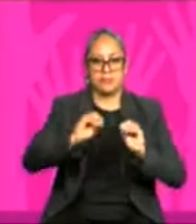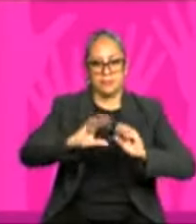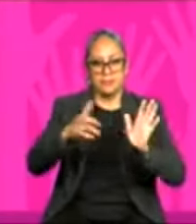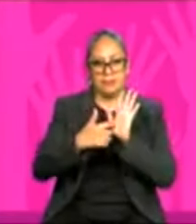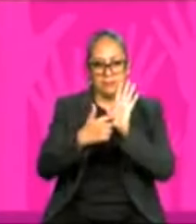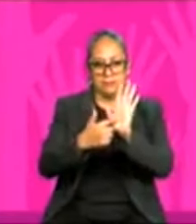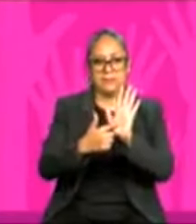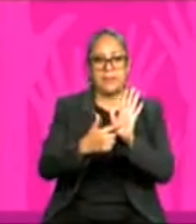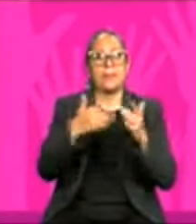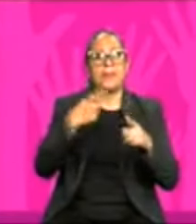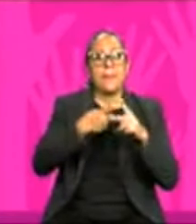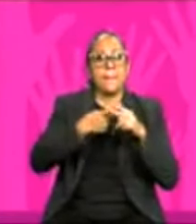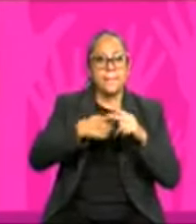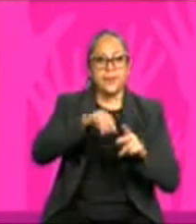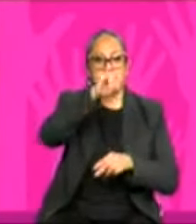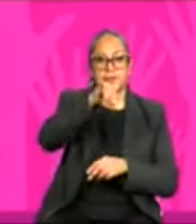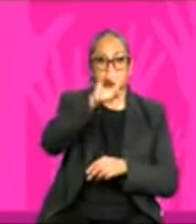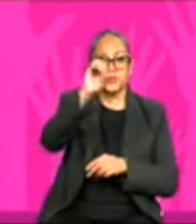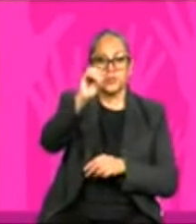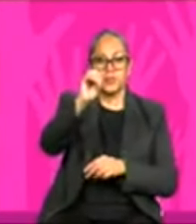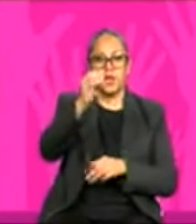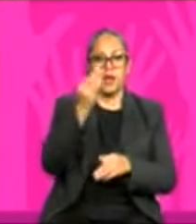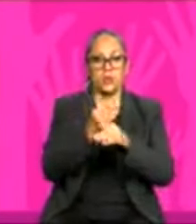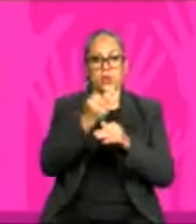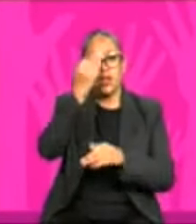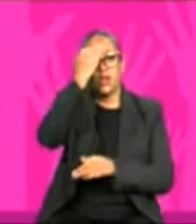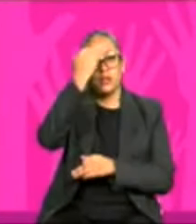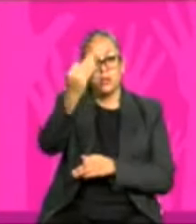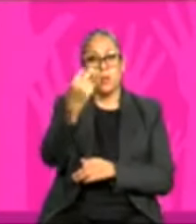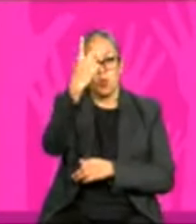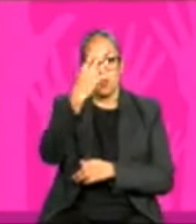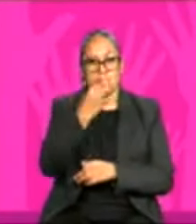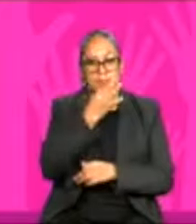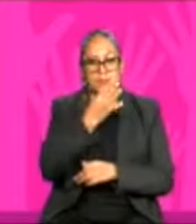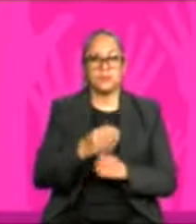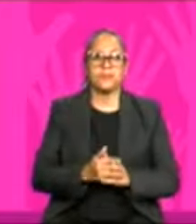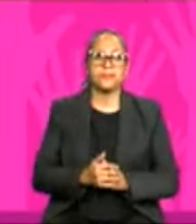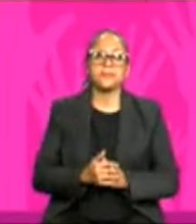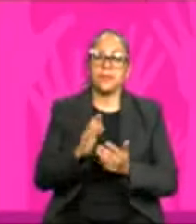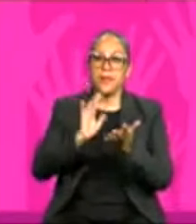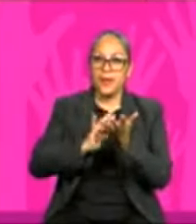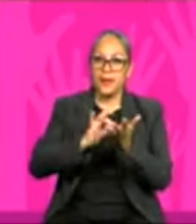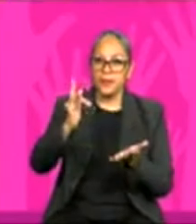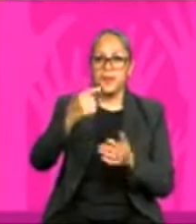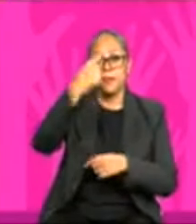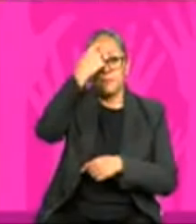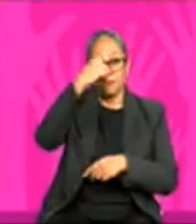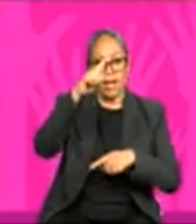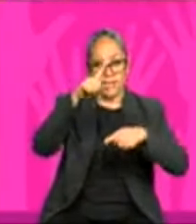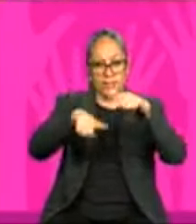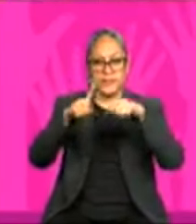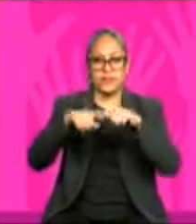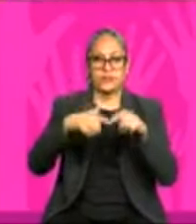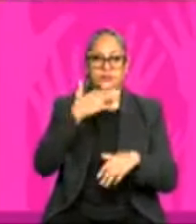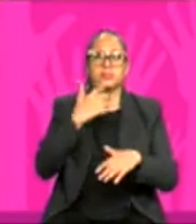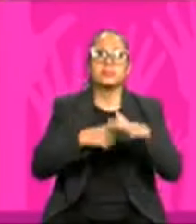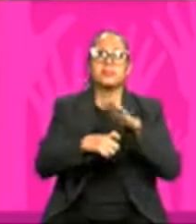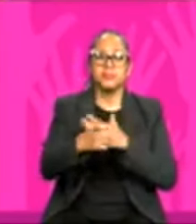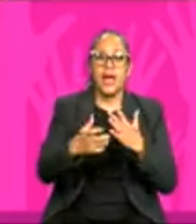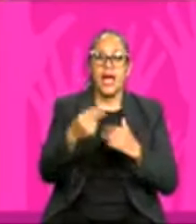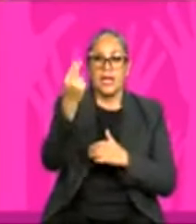con Jessica Ortega de la Cruz. Candidata, tiene su tiempo de réplica de 2 minutos. Gracias. Para combatir la corrupción se